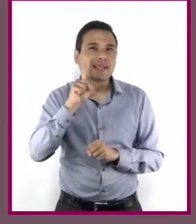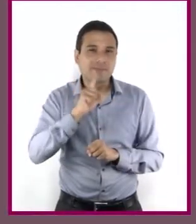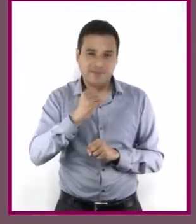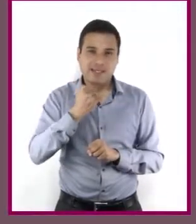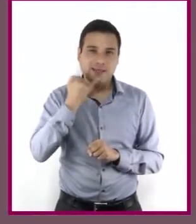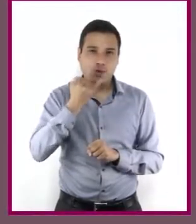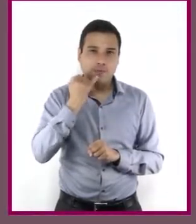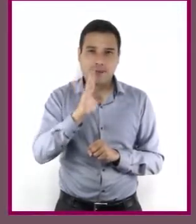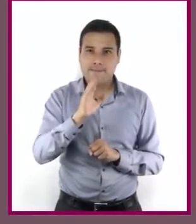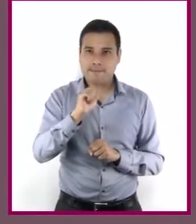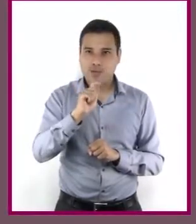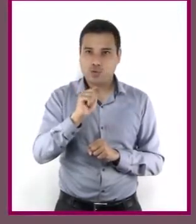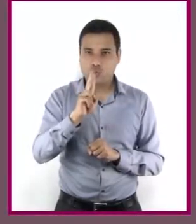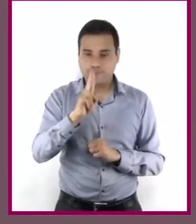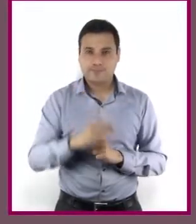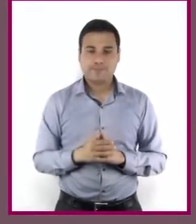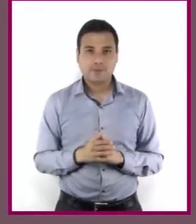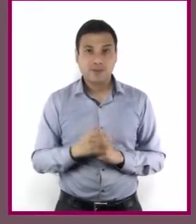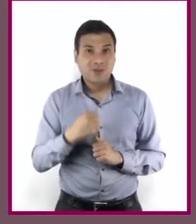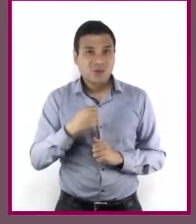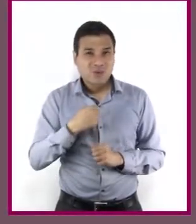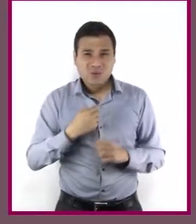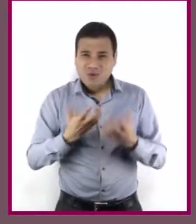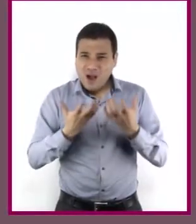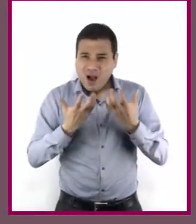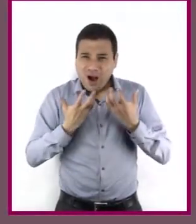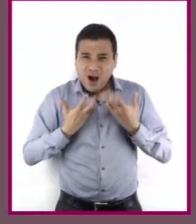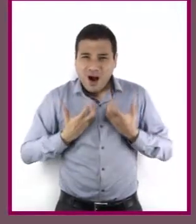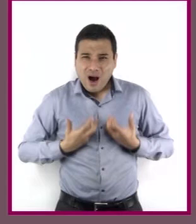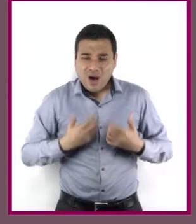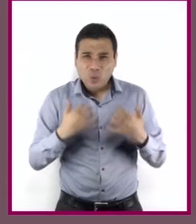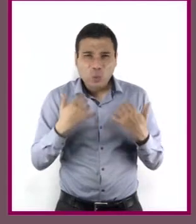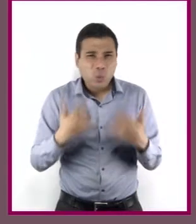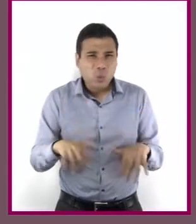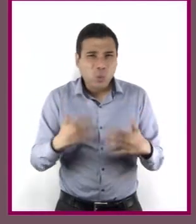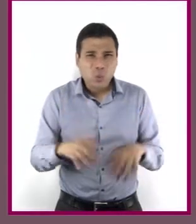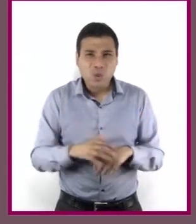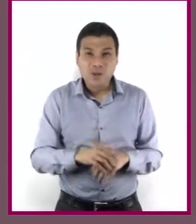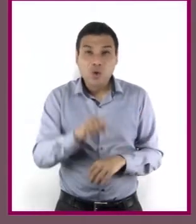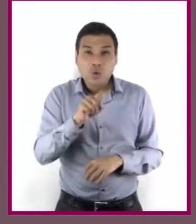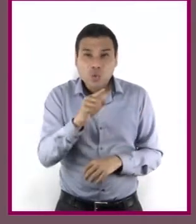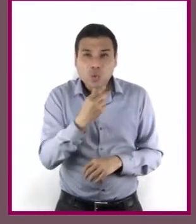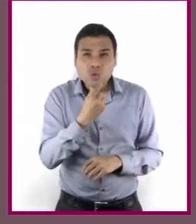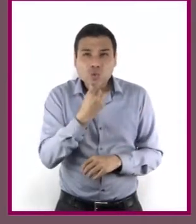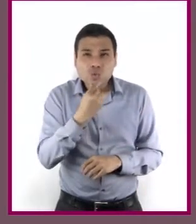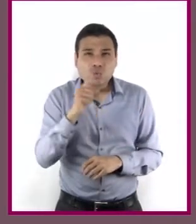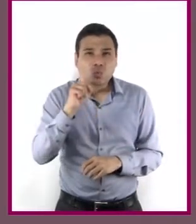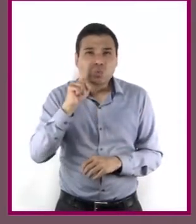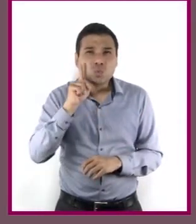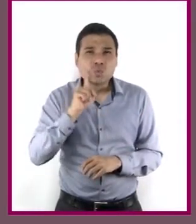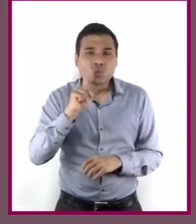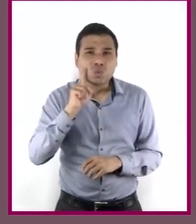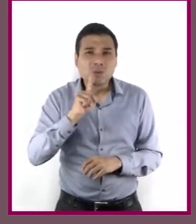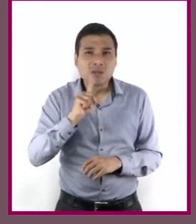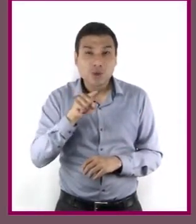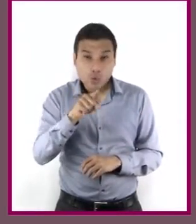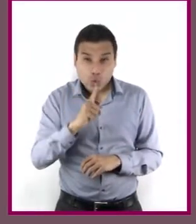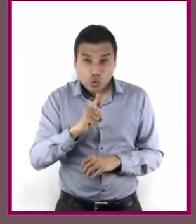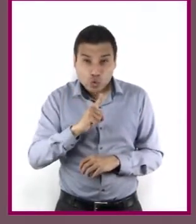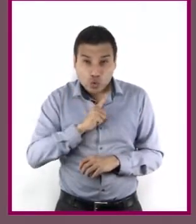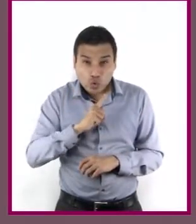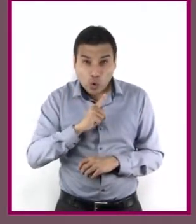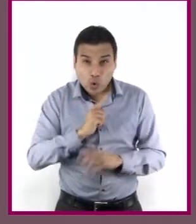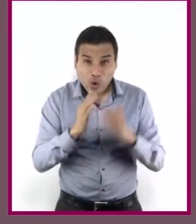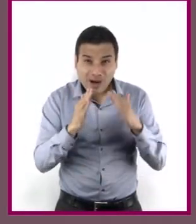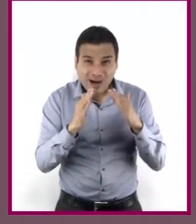quedé horrorizado cuando supe que tú, una niña, una muchachita, has estado viviendo solita